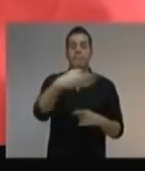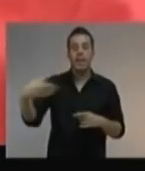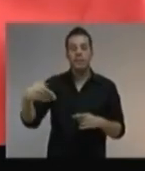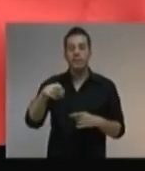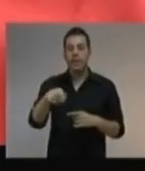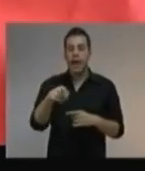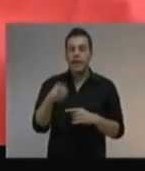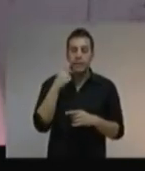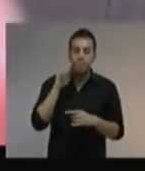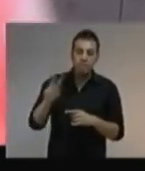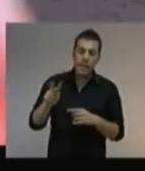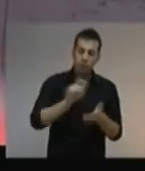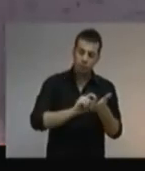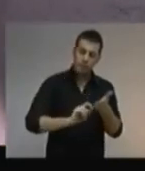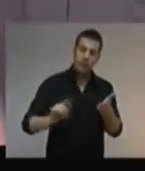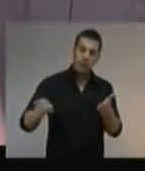jornada.